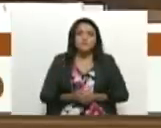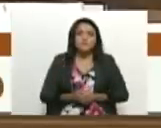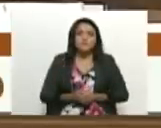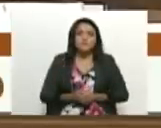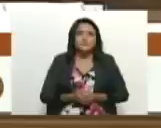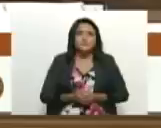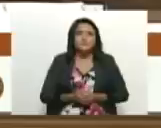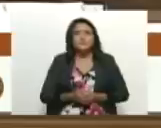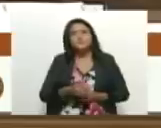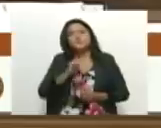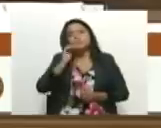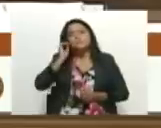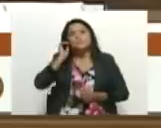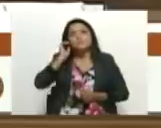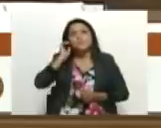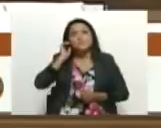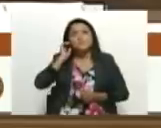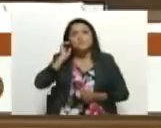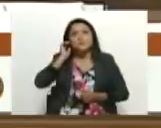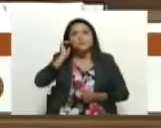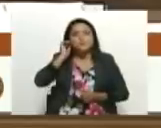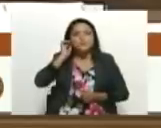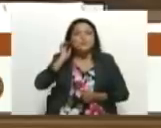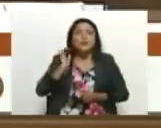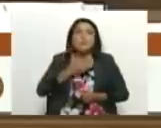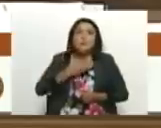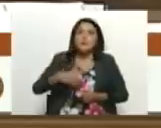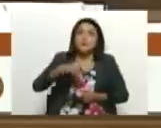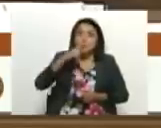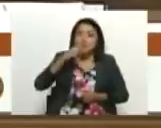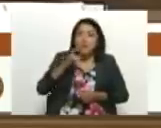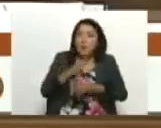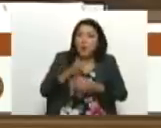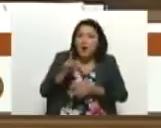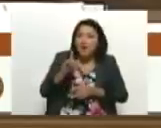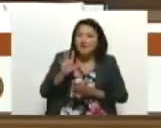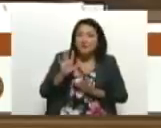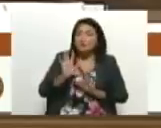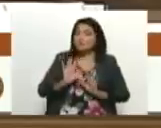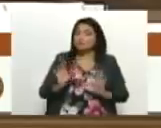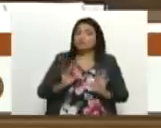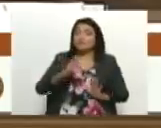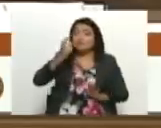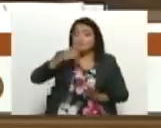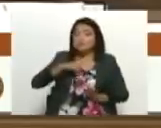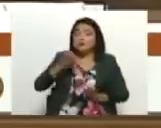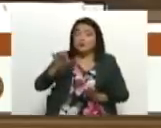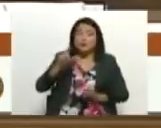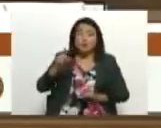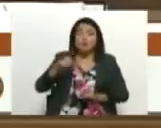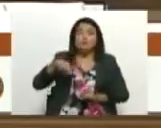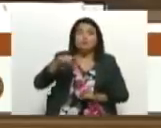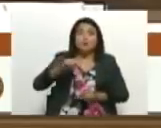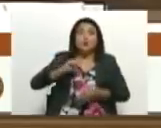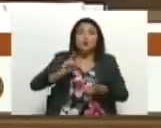el presidente Maduro. No puede la Asamblea Nacional sino